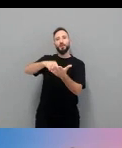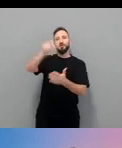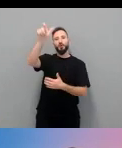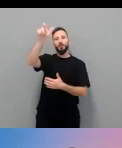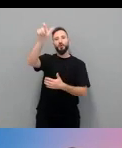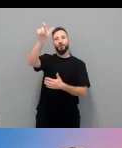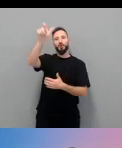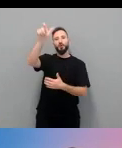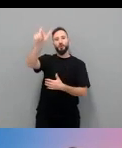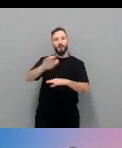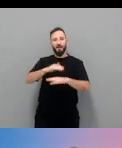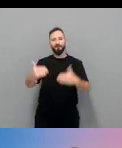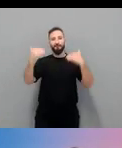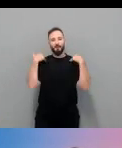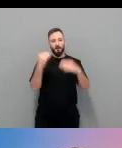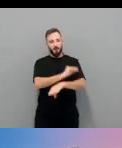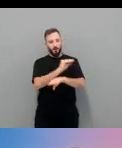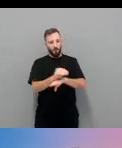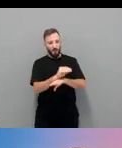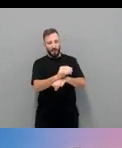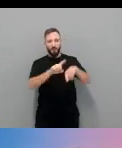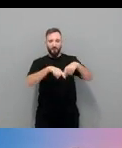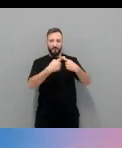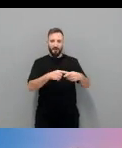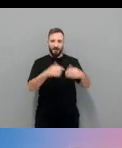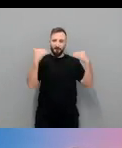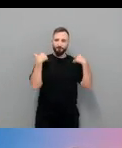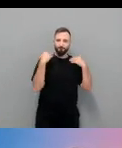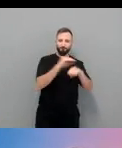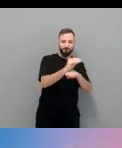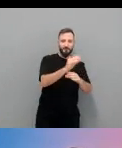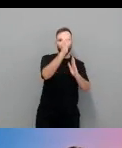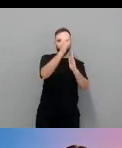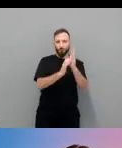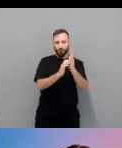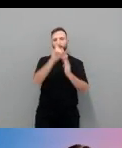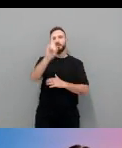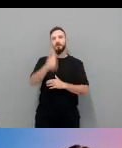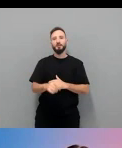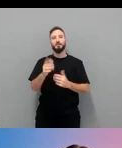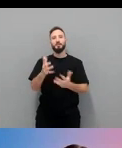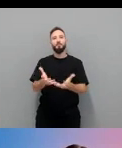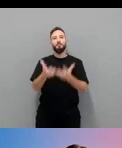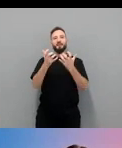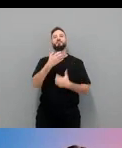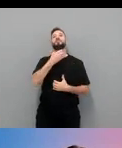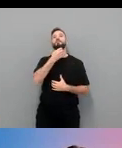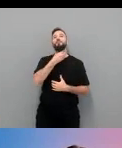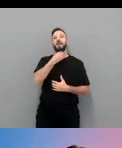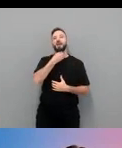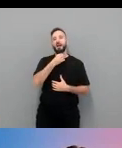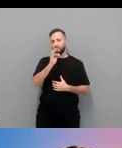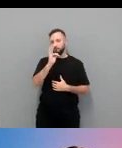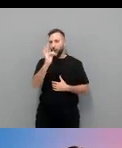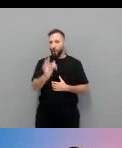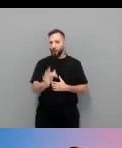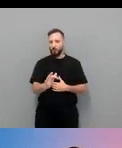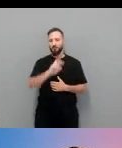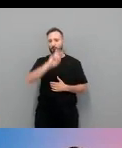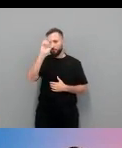el cuidado de vuestro familiar, mejoras y beneficios en becas, etcétera, ¿vale?